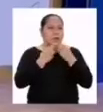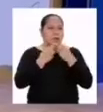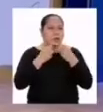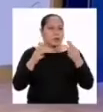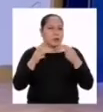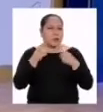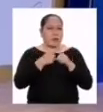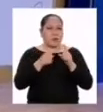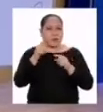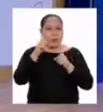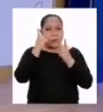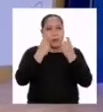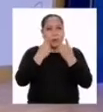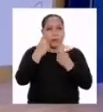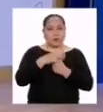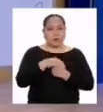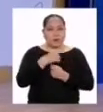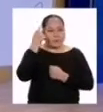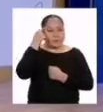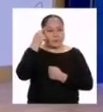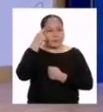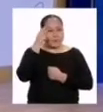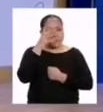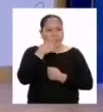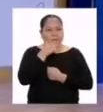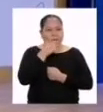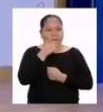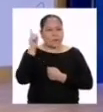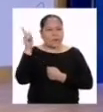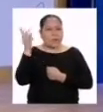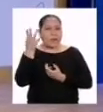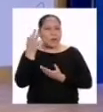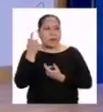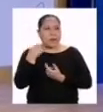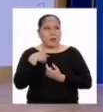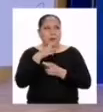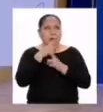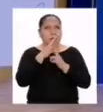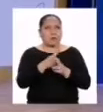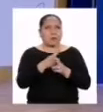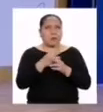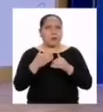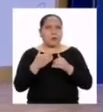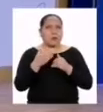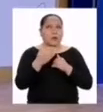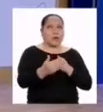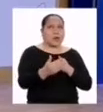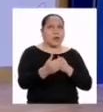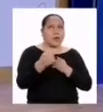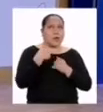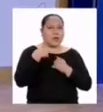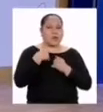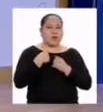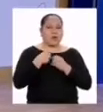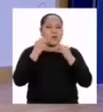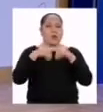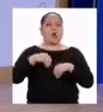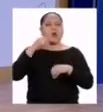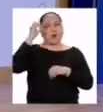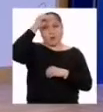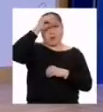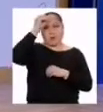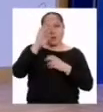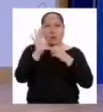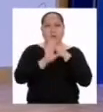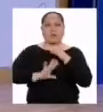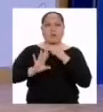de nivel crítico. Eso quiere decir que espera que mi respuesta vaya más allá del texto, que tome una postura y que la